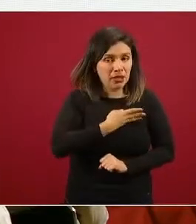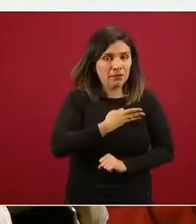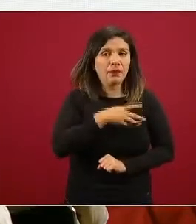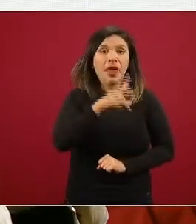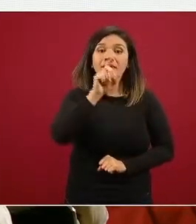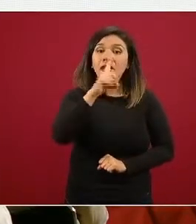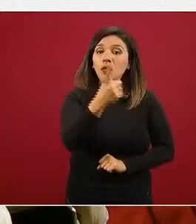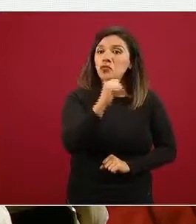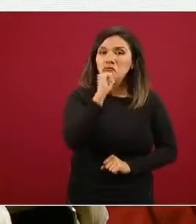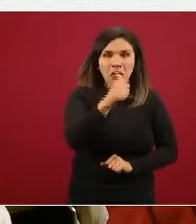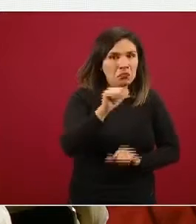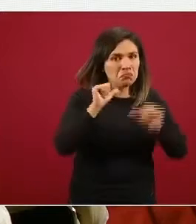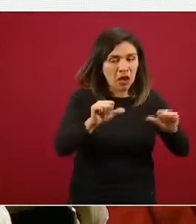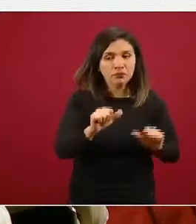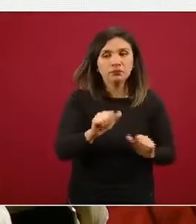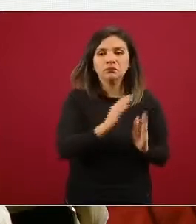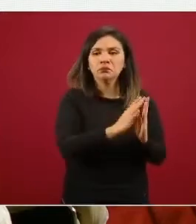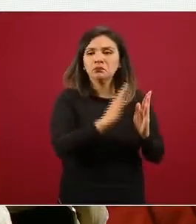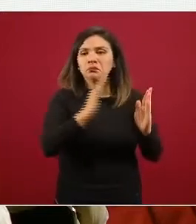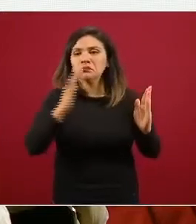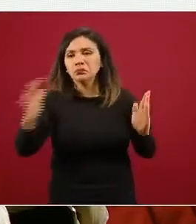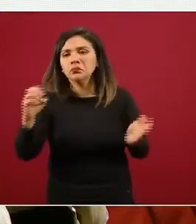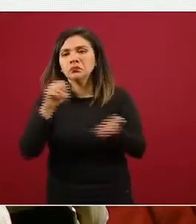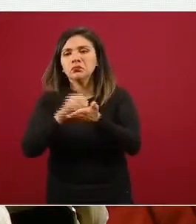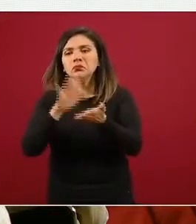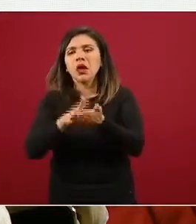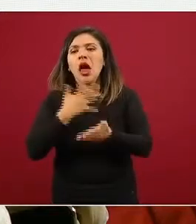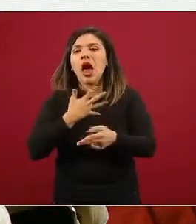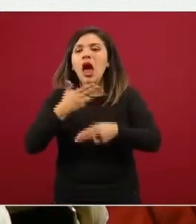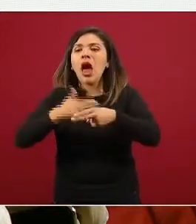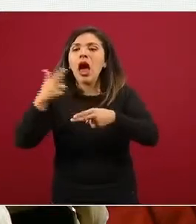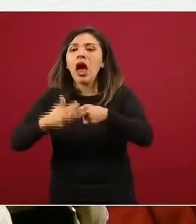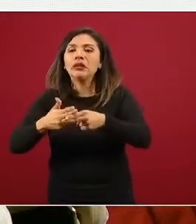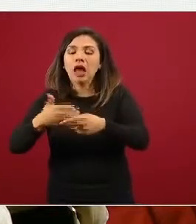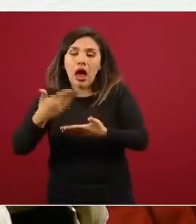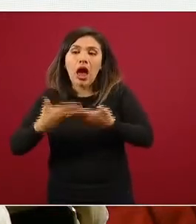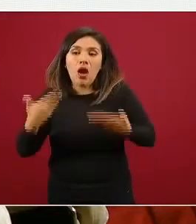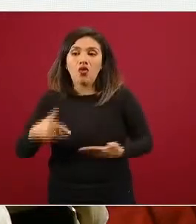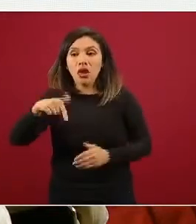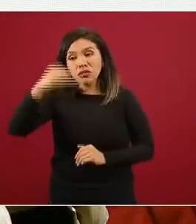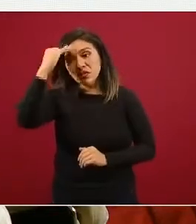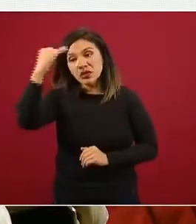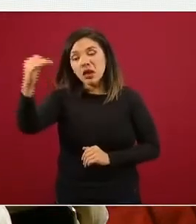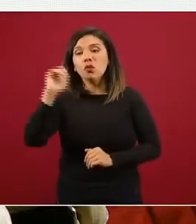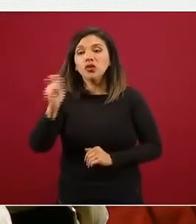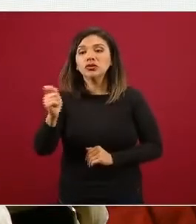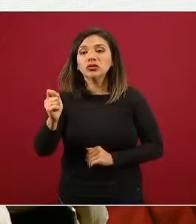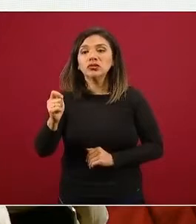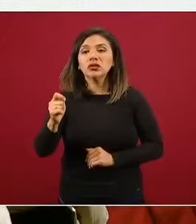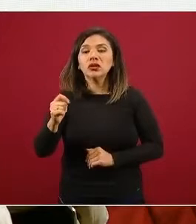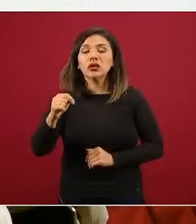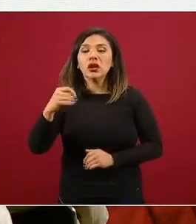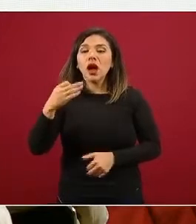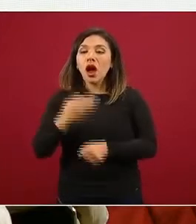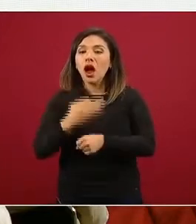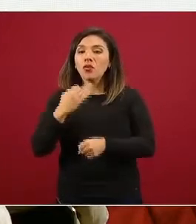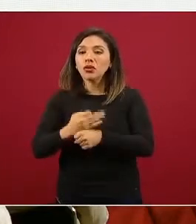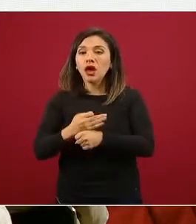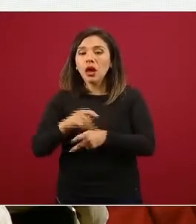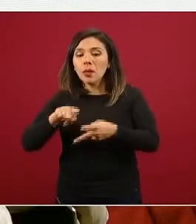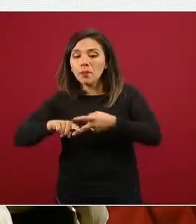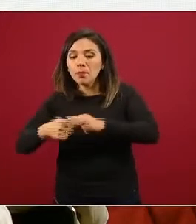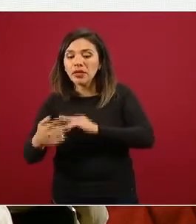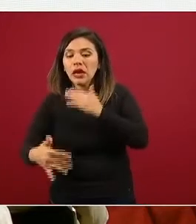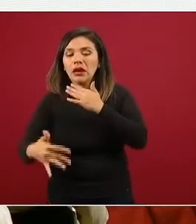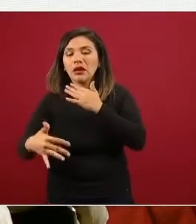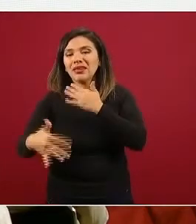en España, y está aquí registrado hasta el momento presente, que es la quincena inicial